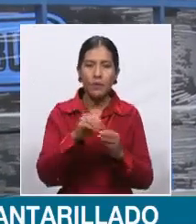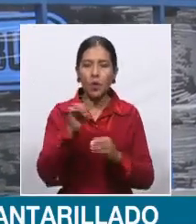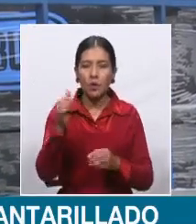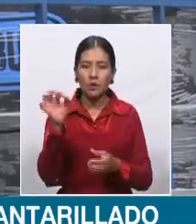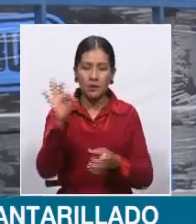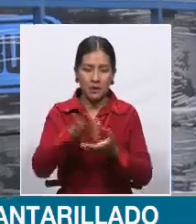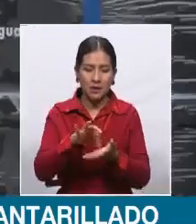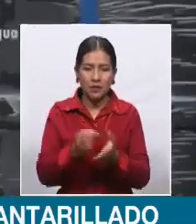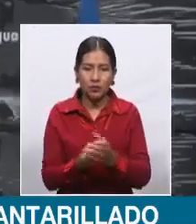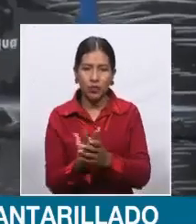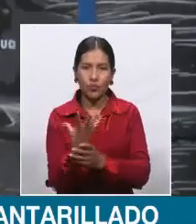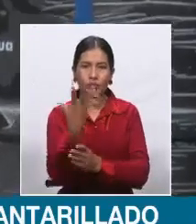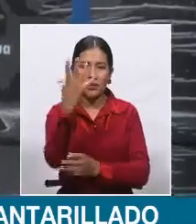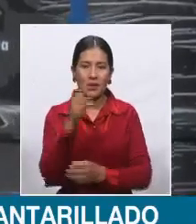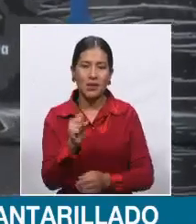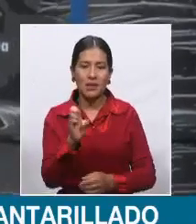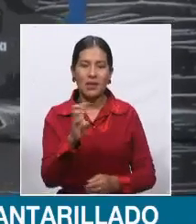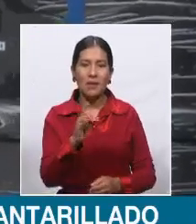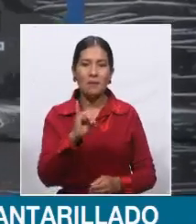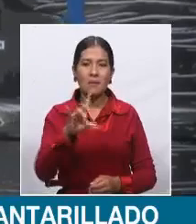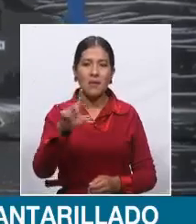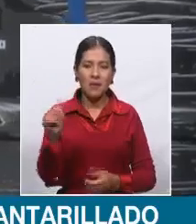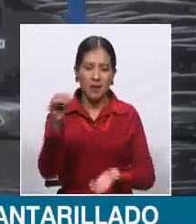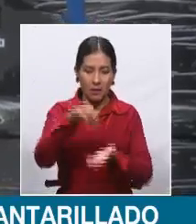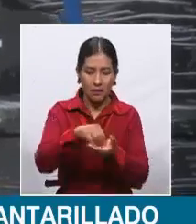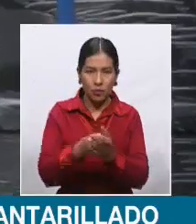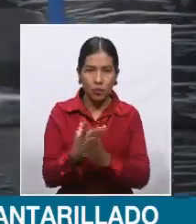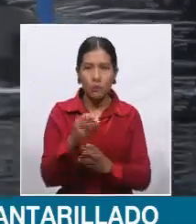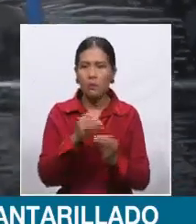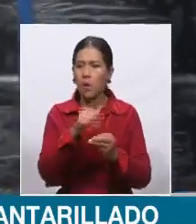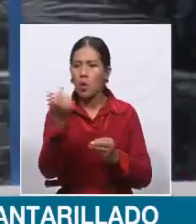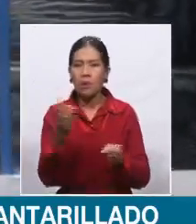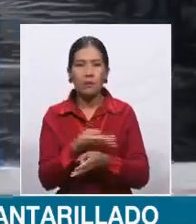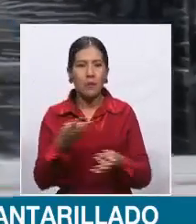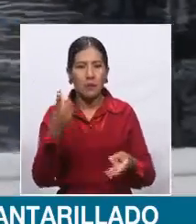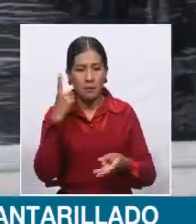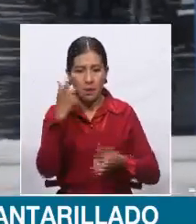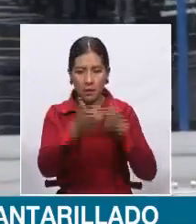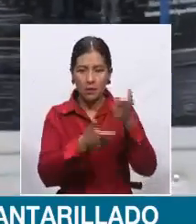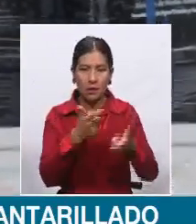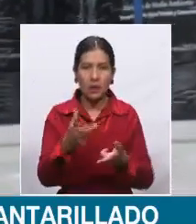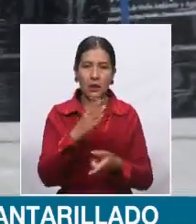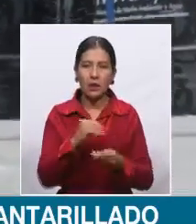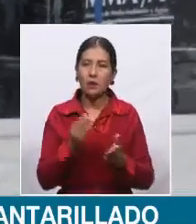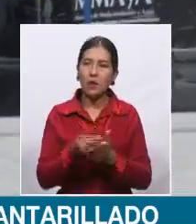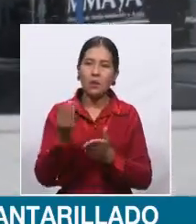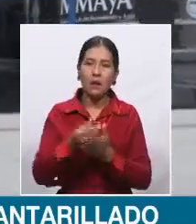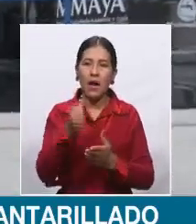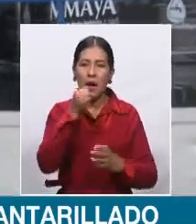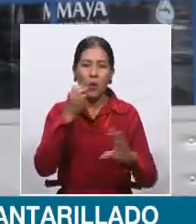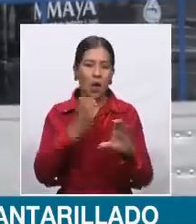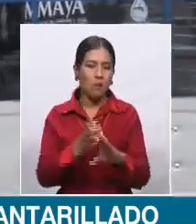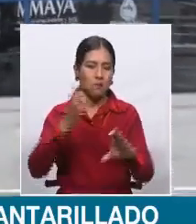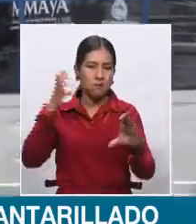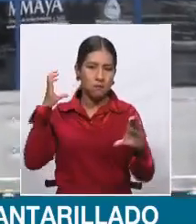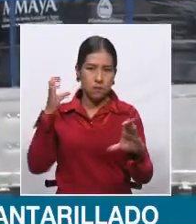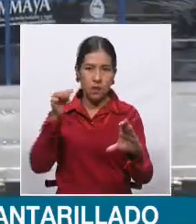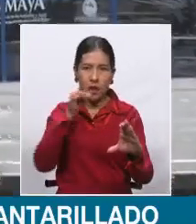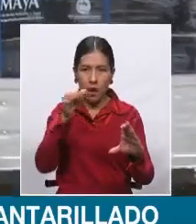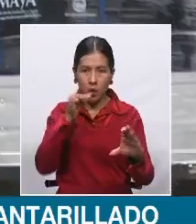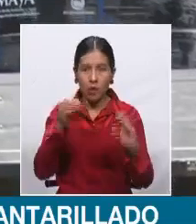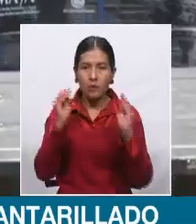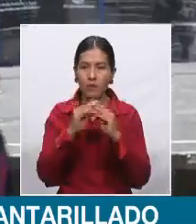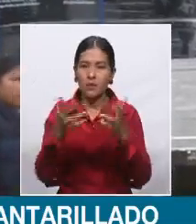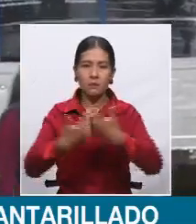semillas, de muchos insumos agropecuarios, adquisición de cisternas, de adquisición